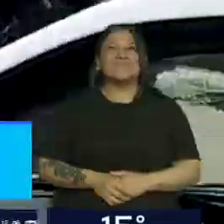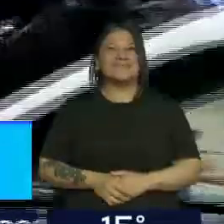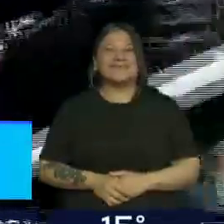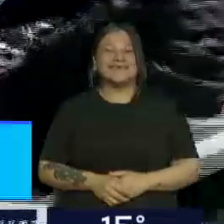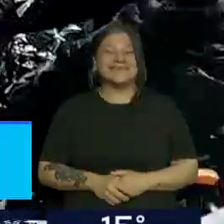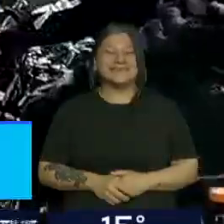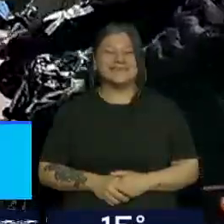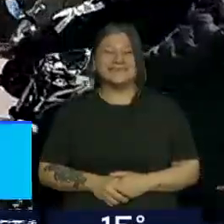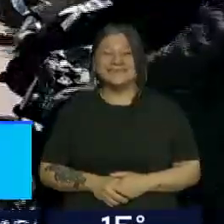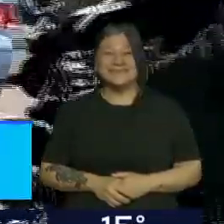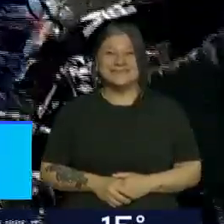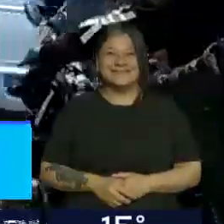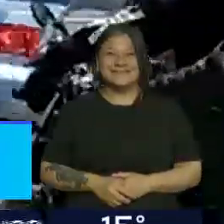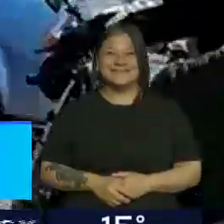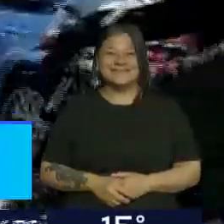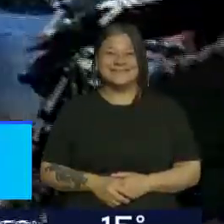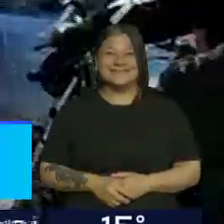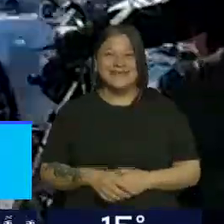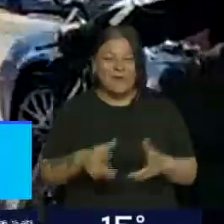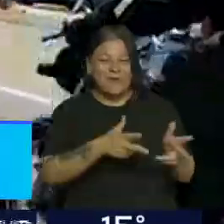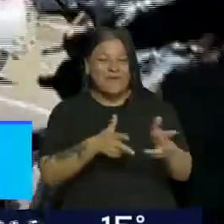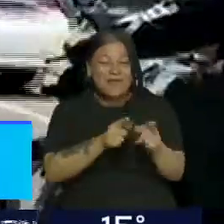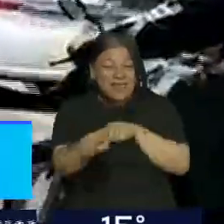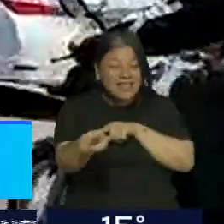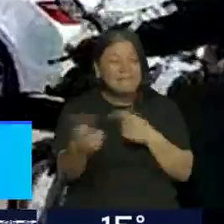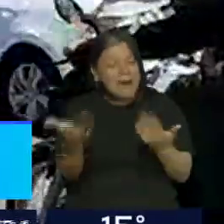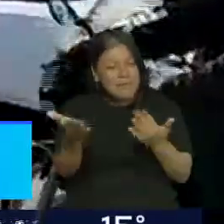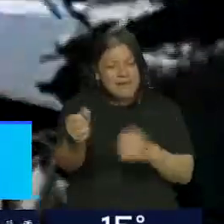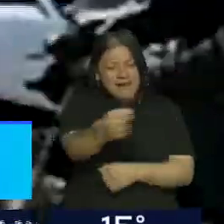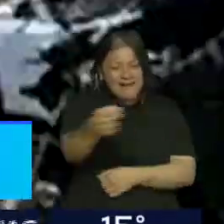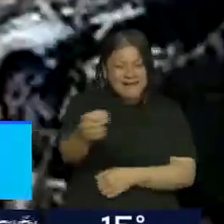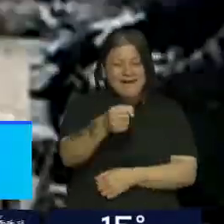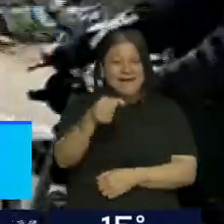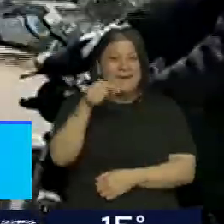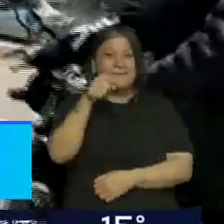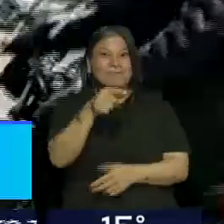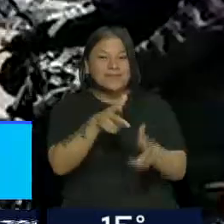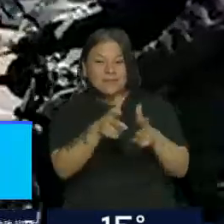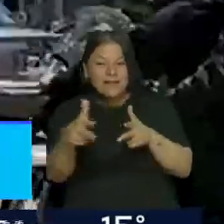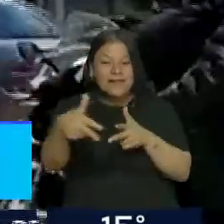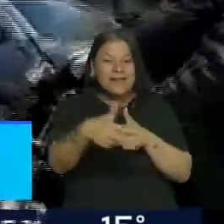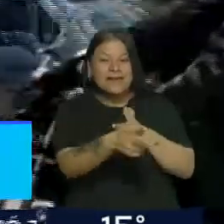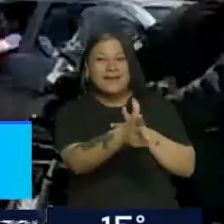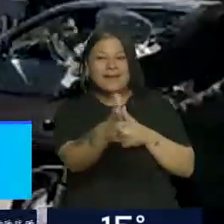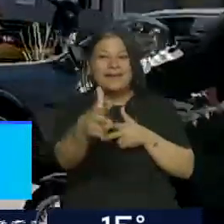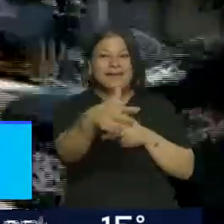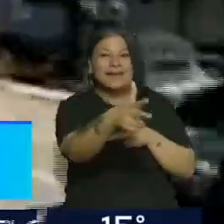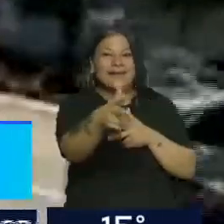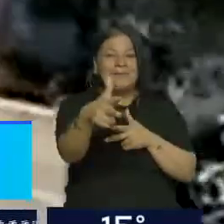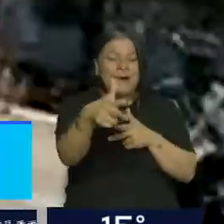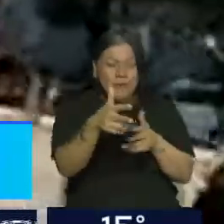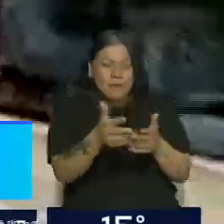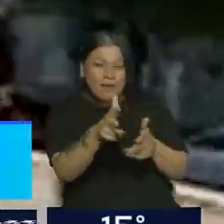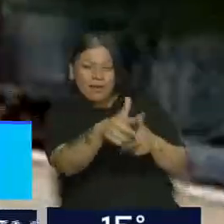Chicho. Dale. Relate esa carrera. Vamos, Ariel, meté, Ariel. Ariel, ganaste un cuerpo, por favor, meté ese auto adelante. ¿Vamos,